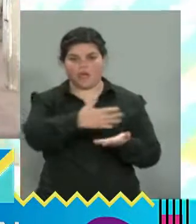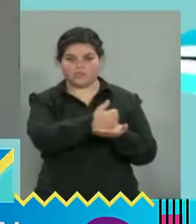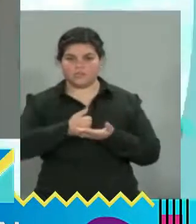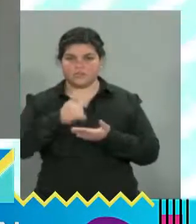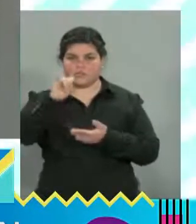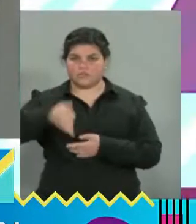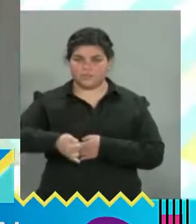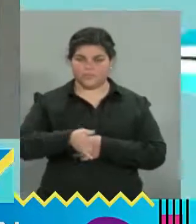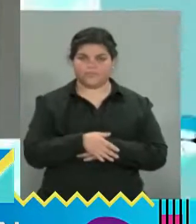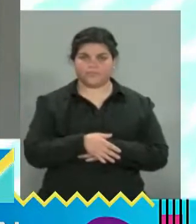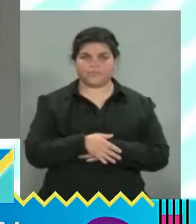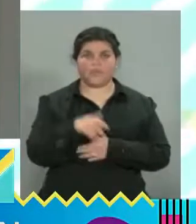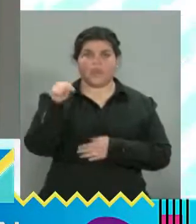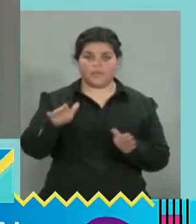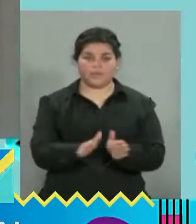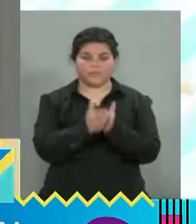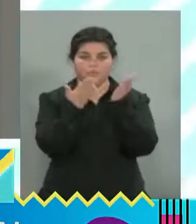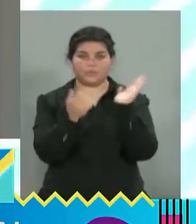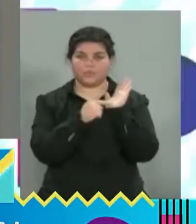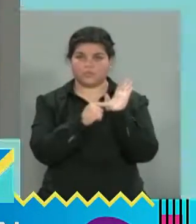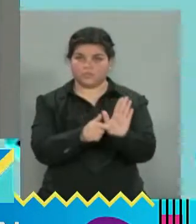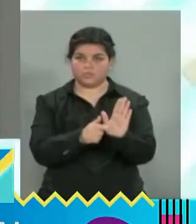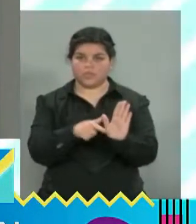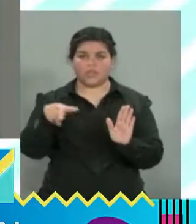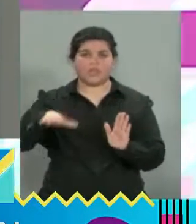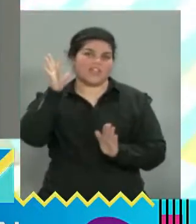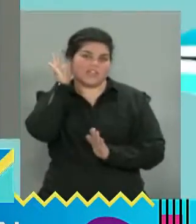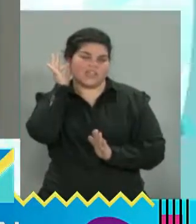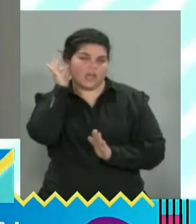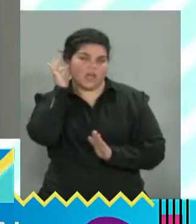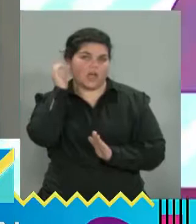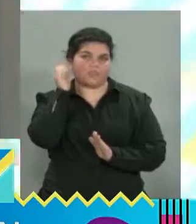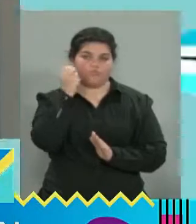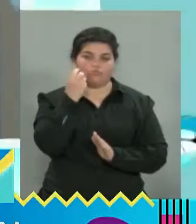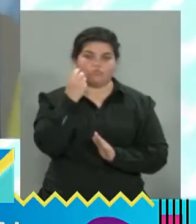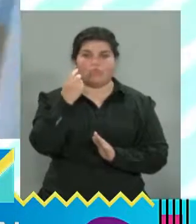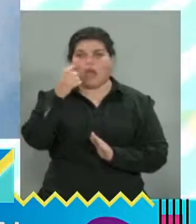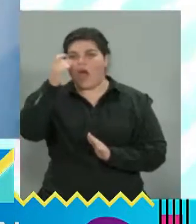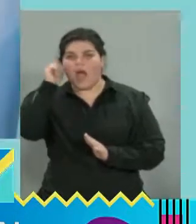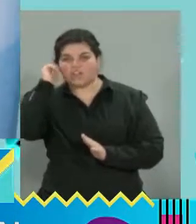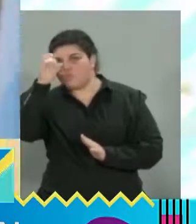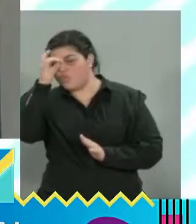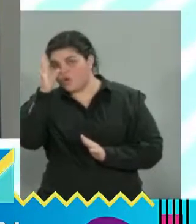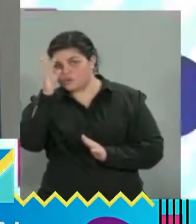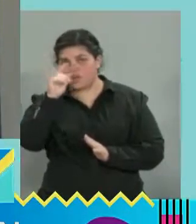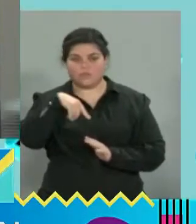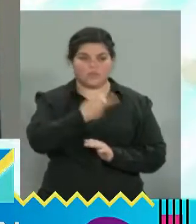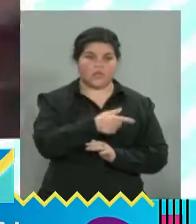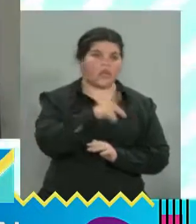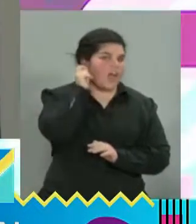ahí de forma destacada y se acercó una niña de 12 años con dos niñas de 6. Y una le preguntó, una de 6 a la de